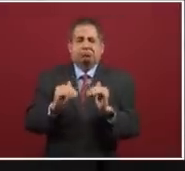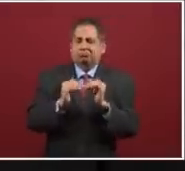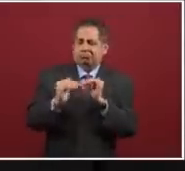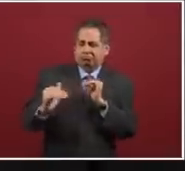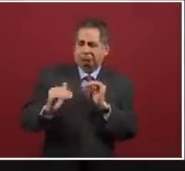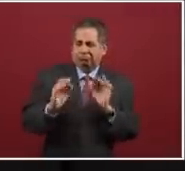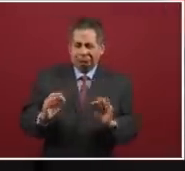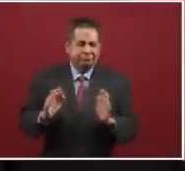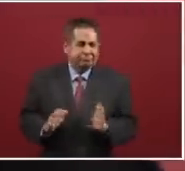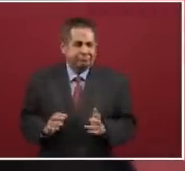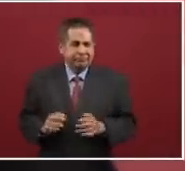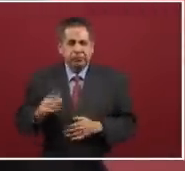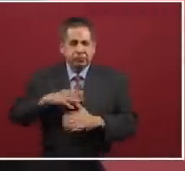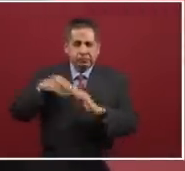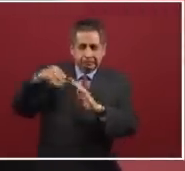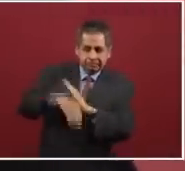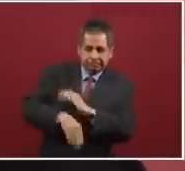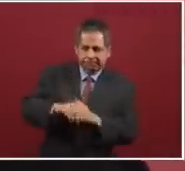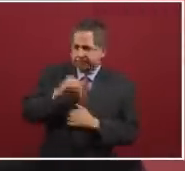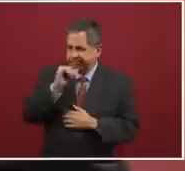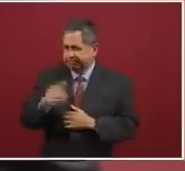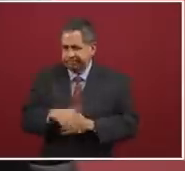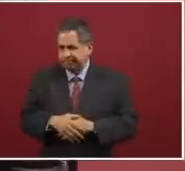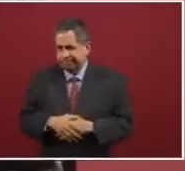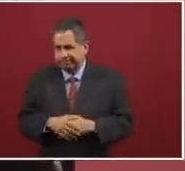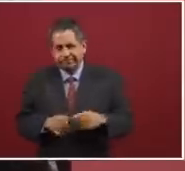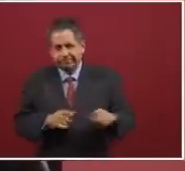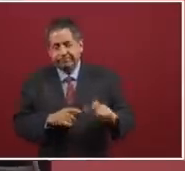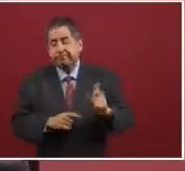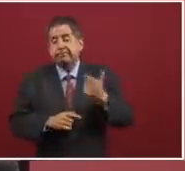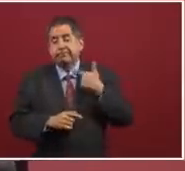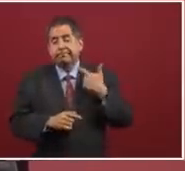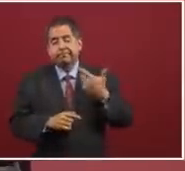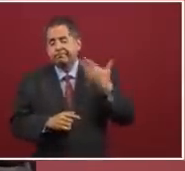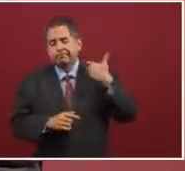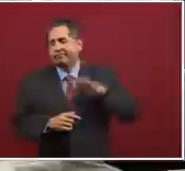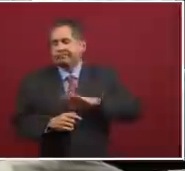Y ya no tiene nada que ver, es cosa hasta de poner una